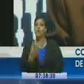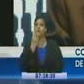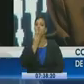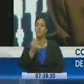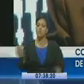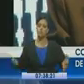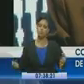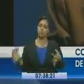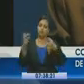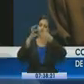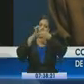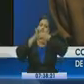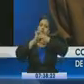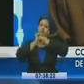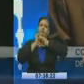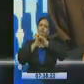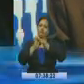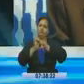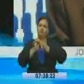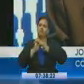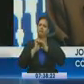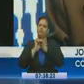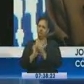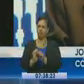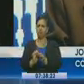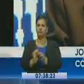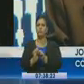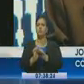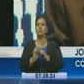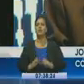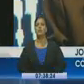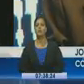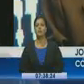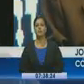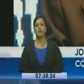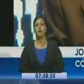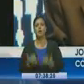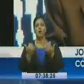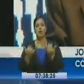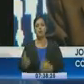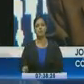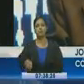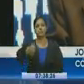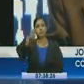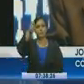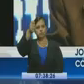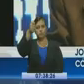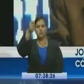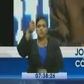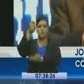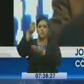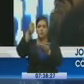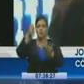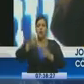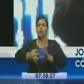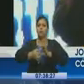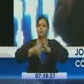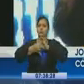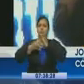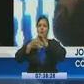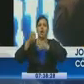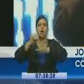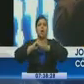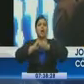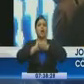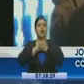Se fortalezcan aún más. Brindo por la amistad de los pueblos de Israel